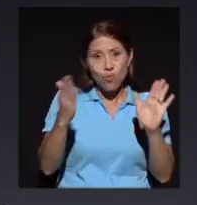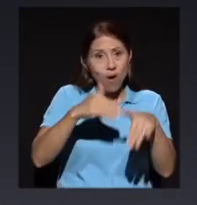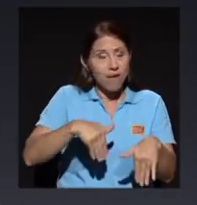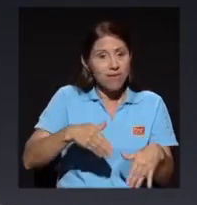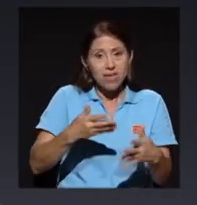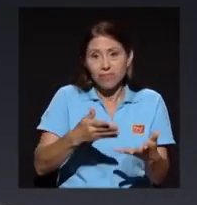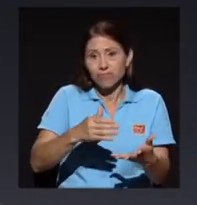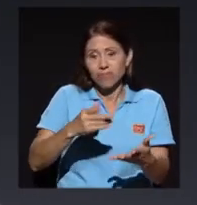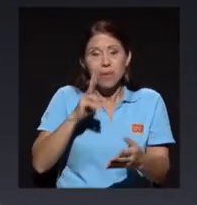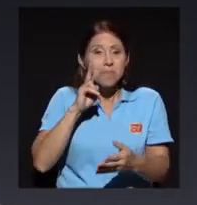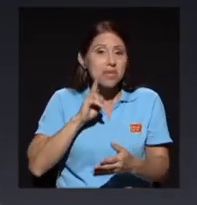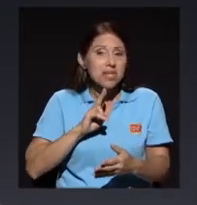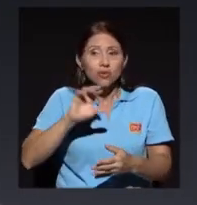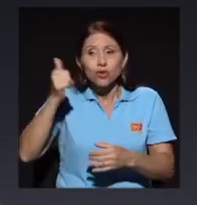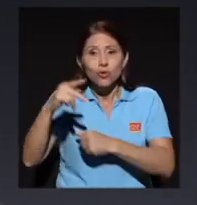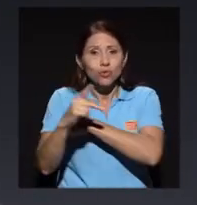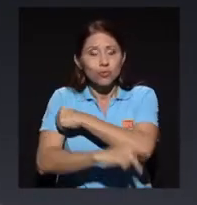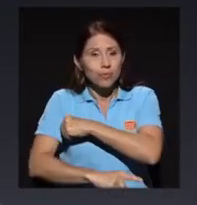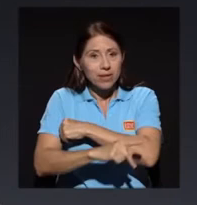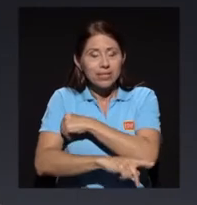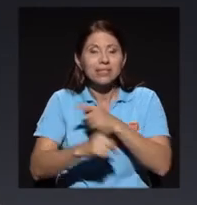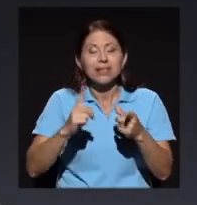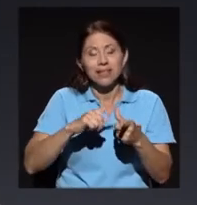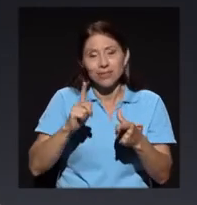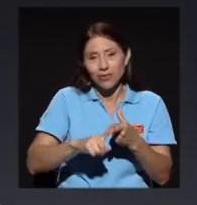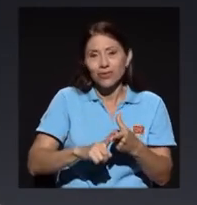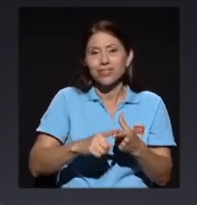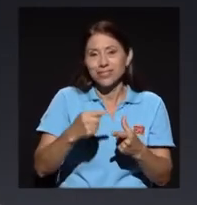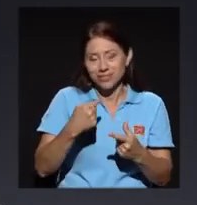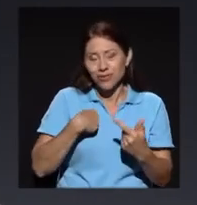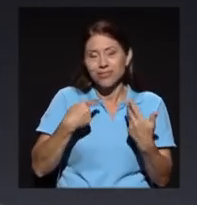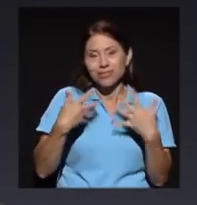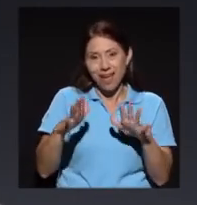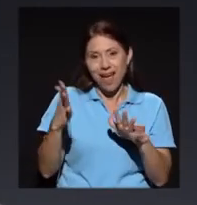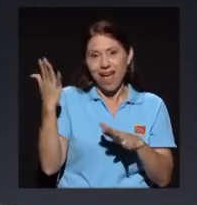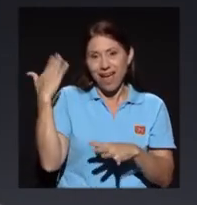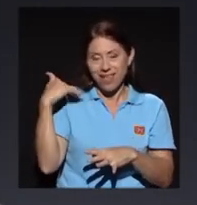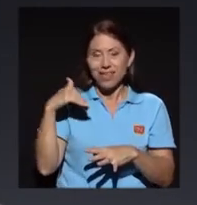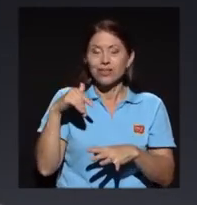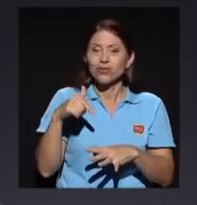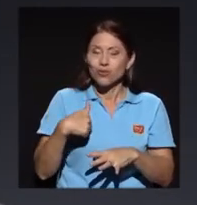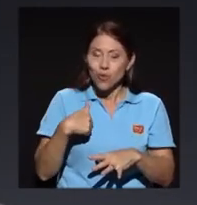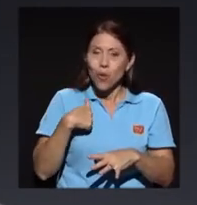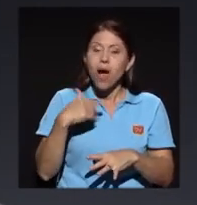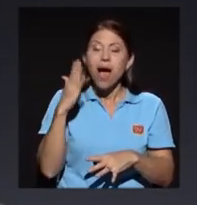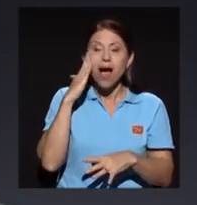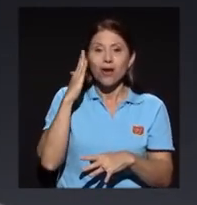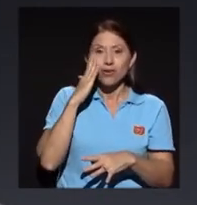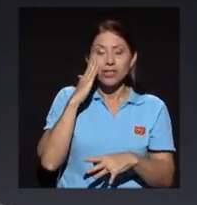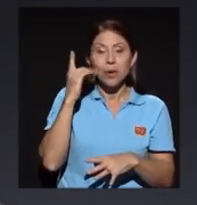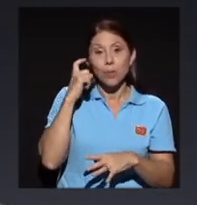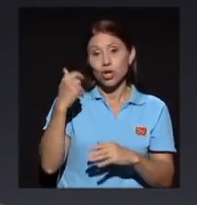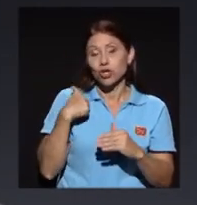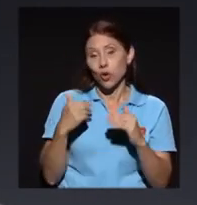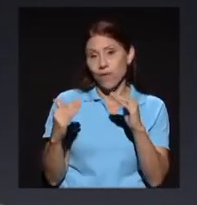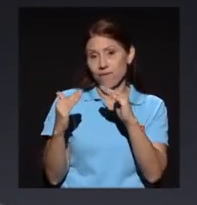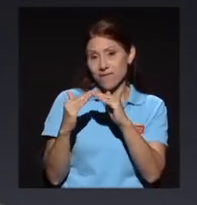vinos. Entonces conocí el vino porque viví con una familia chilena,